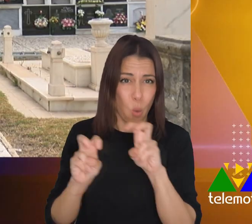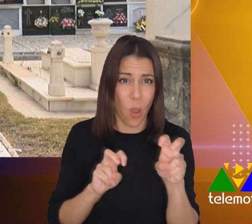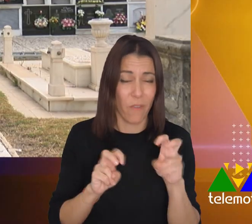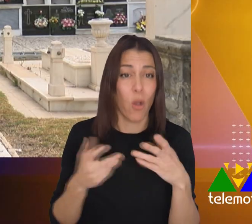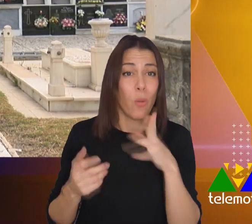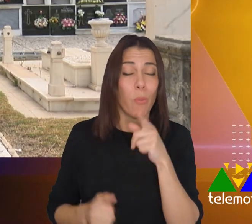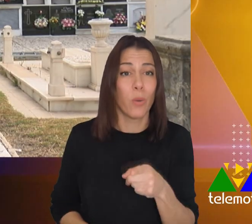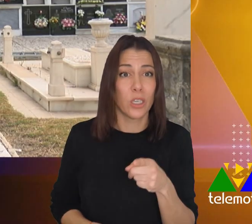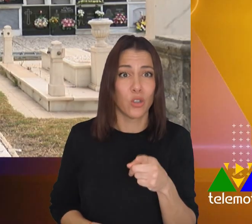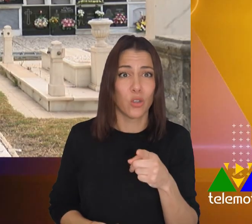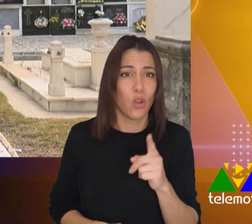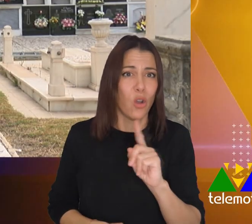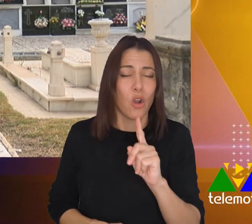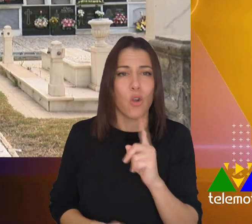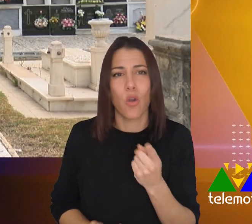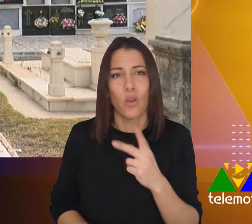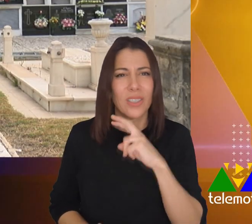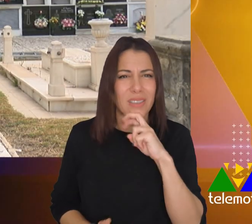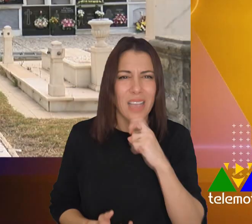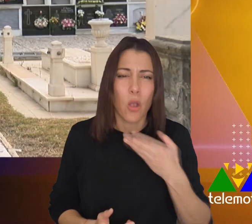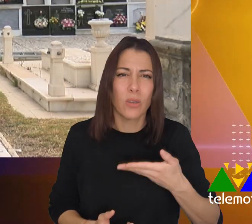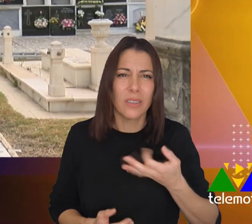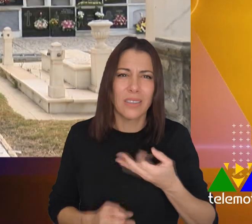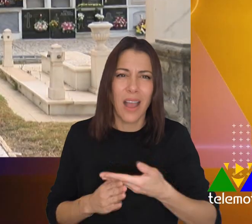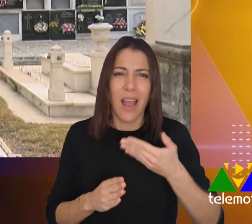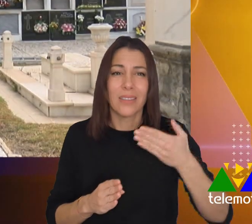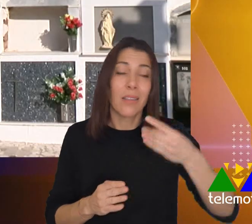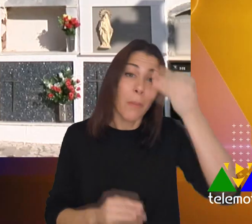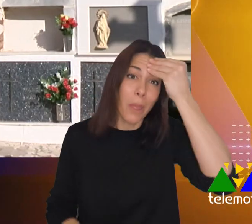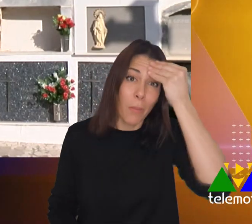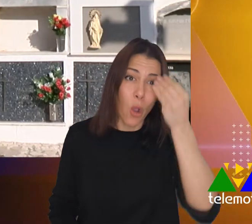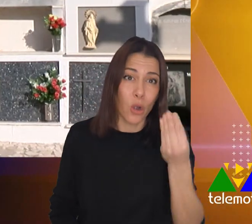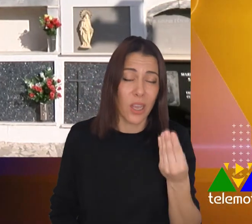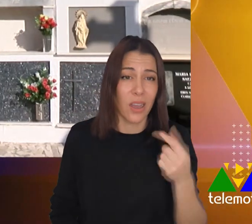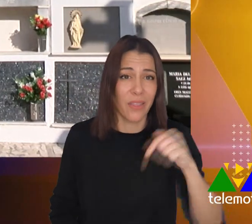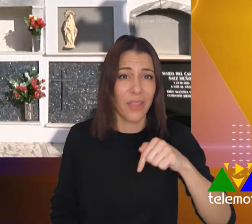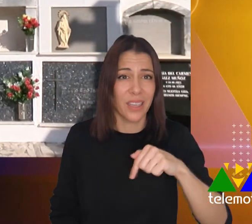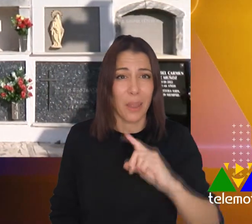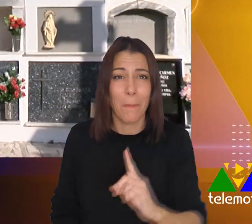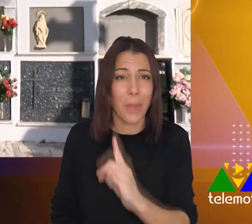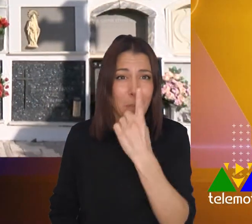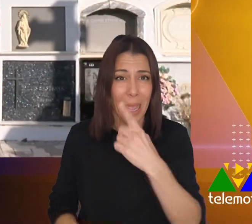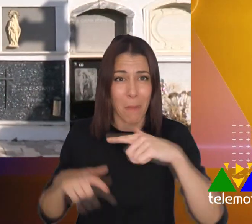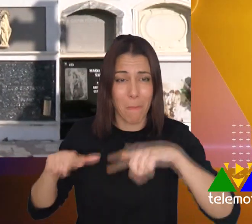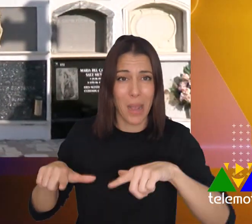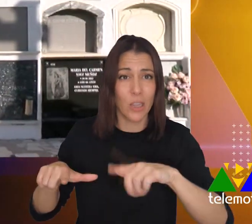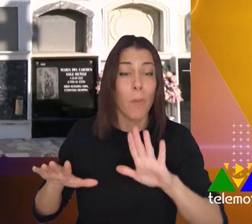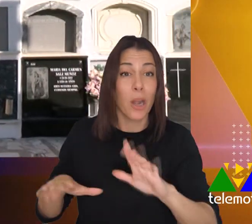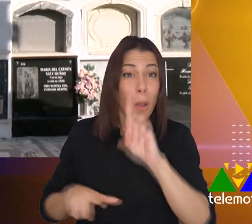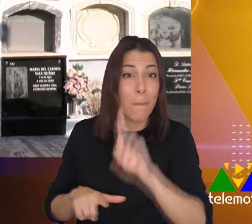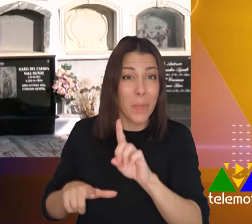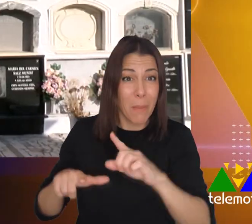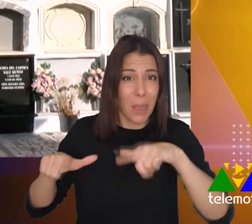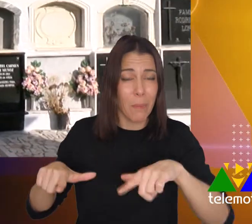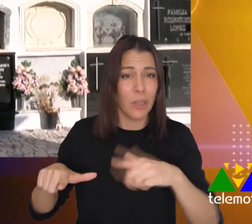Con lo cual pues no se ha conservado parte de esa memoria de este primer patio, pero este primer patio, muchas